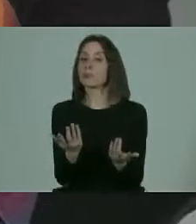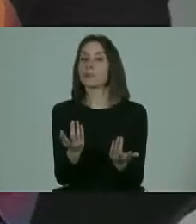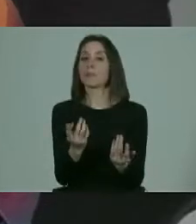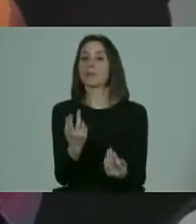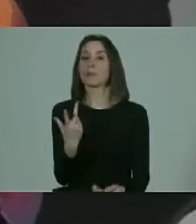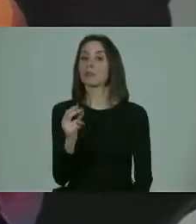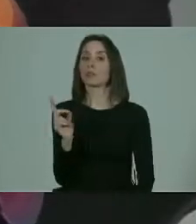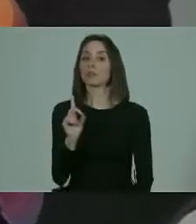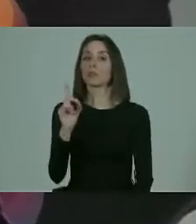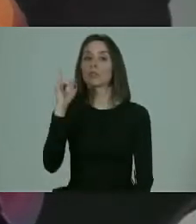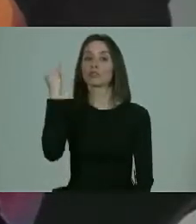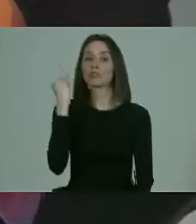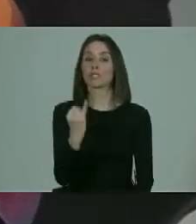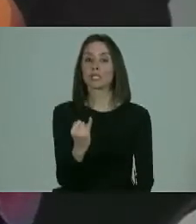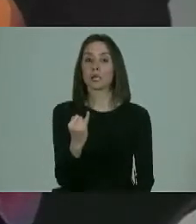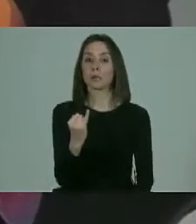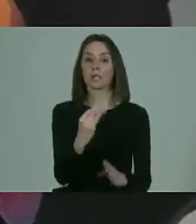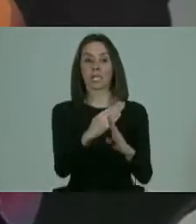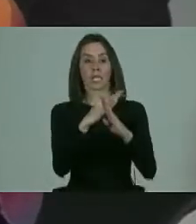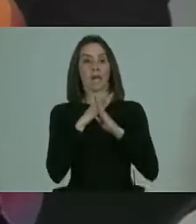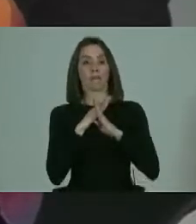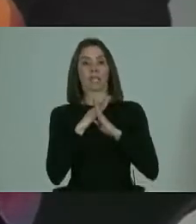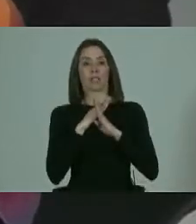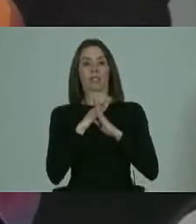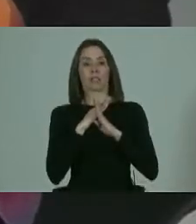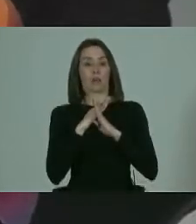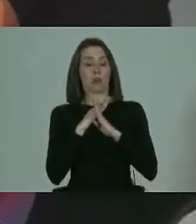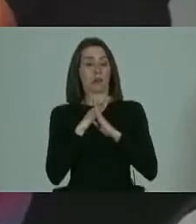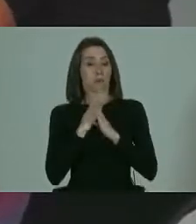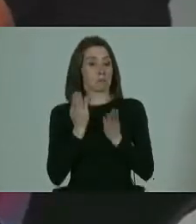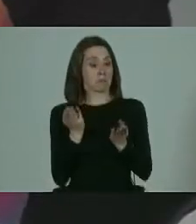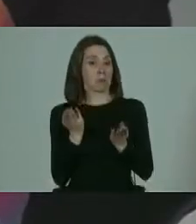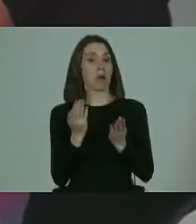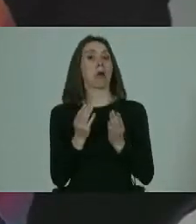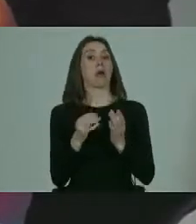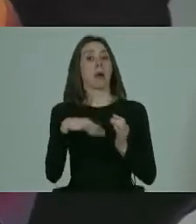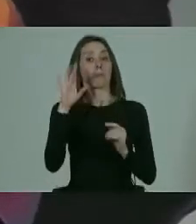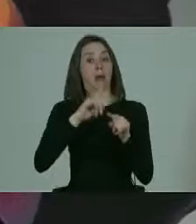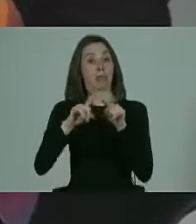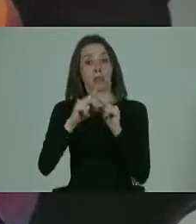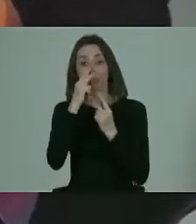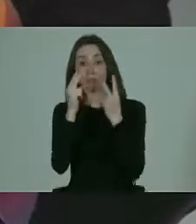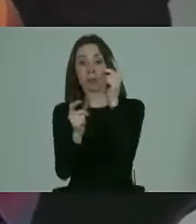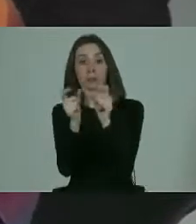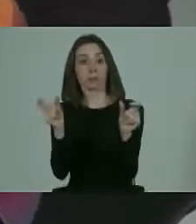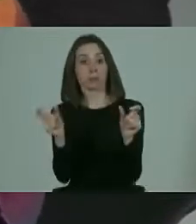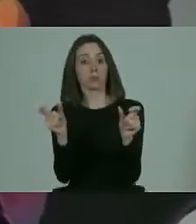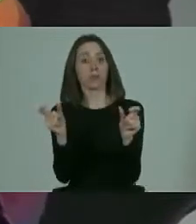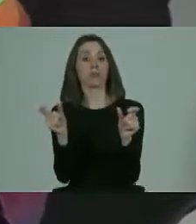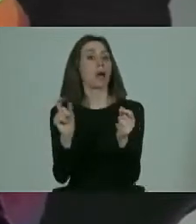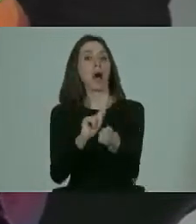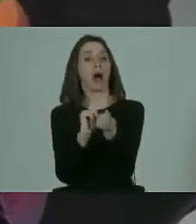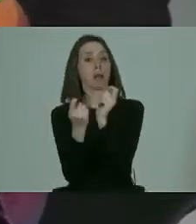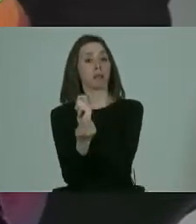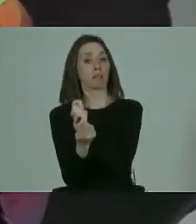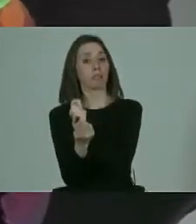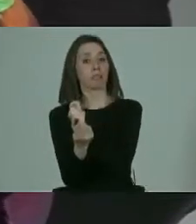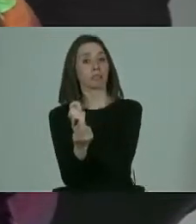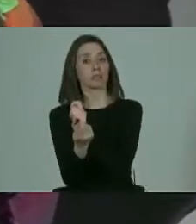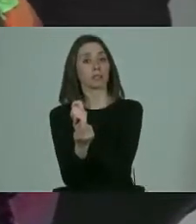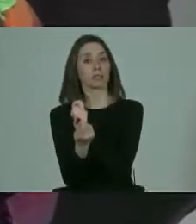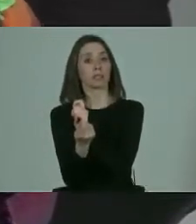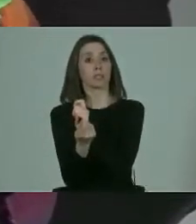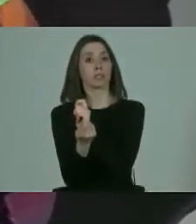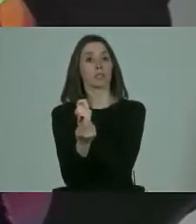siempre inhabilitante no es la mayoría las veces no lo es la mayor de las veces todo lo contrario es como la